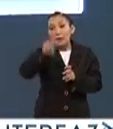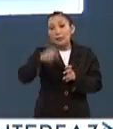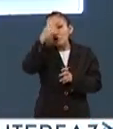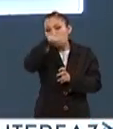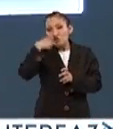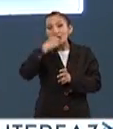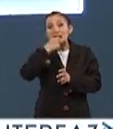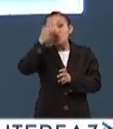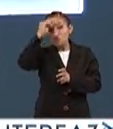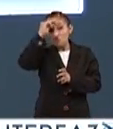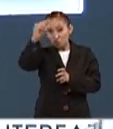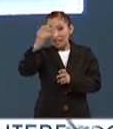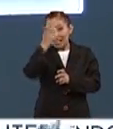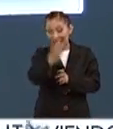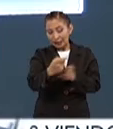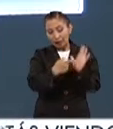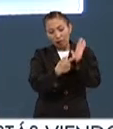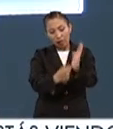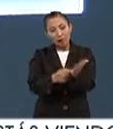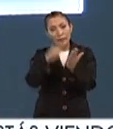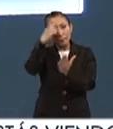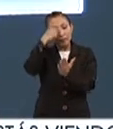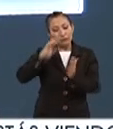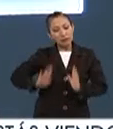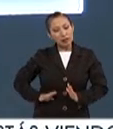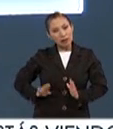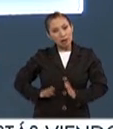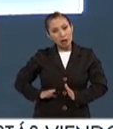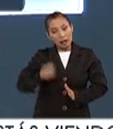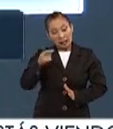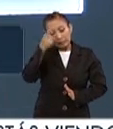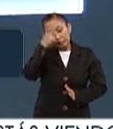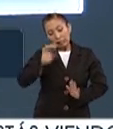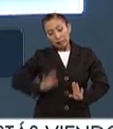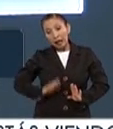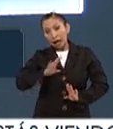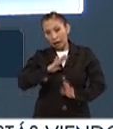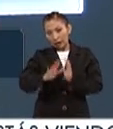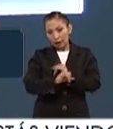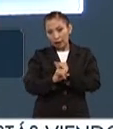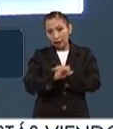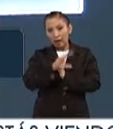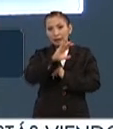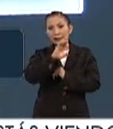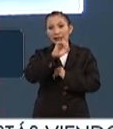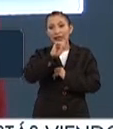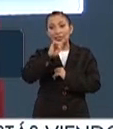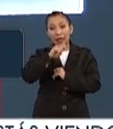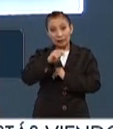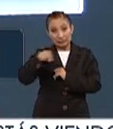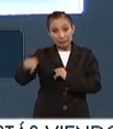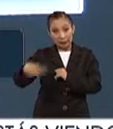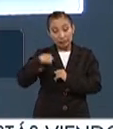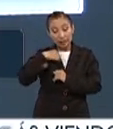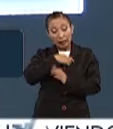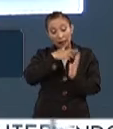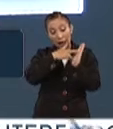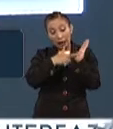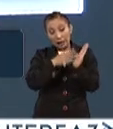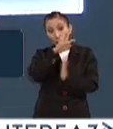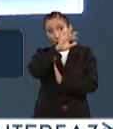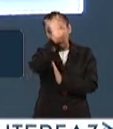rostro del niño genio. En este se muestra el perfil del sobredotado. Este perfil se encuentra en la página del CEDAT y ahí, si cumple con